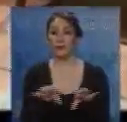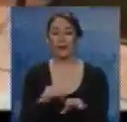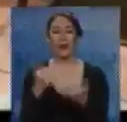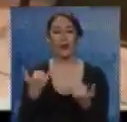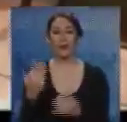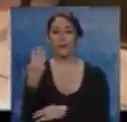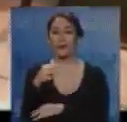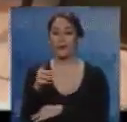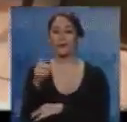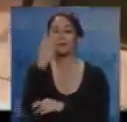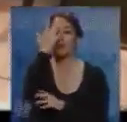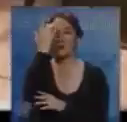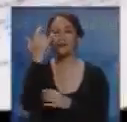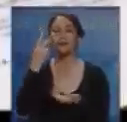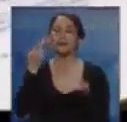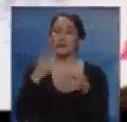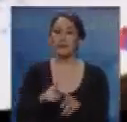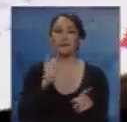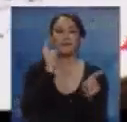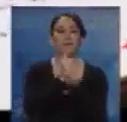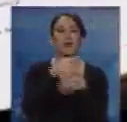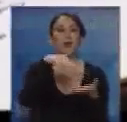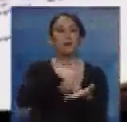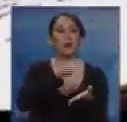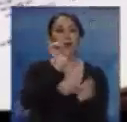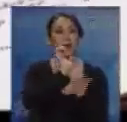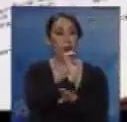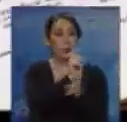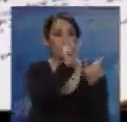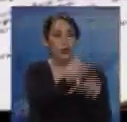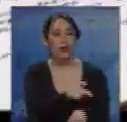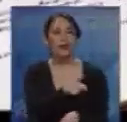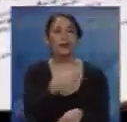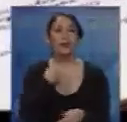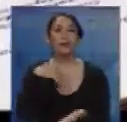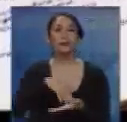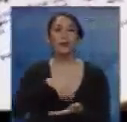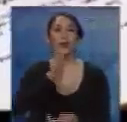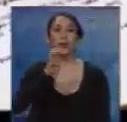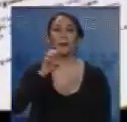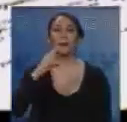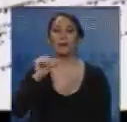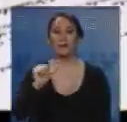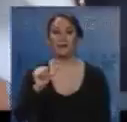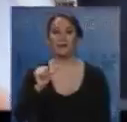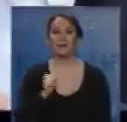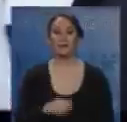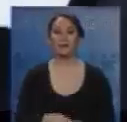miércoles, está también un encuentro con estudiantes ecuatorianos beneficiarios de becas.